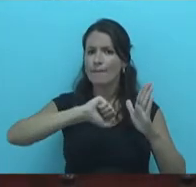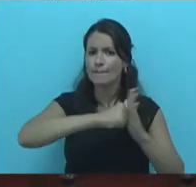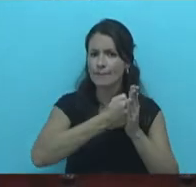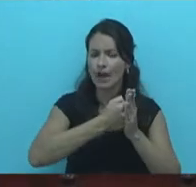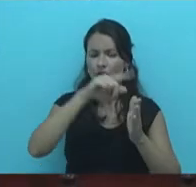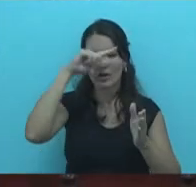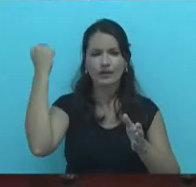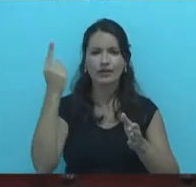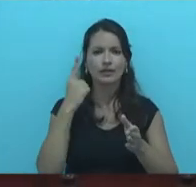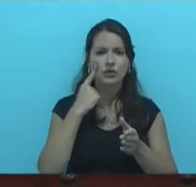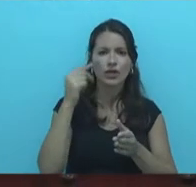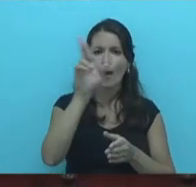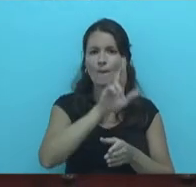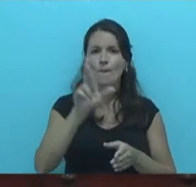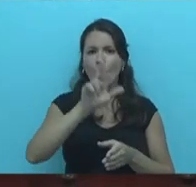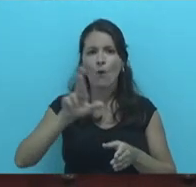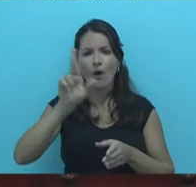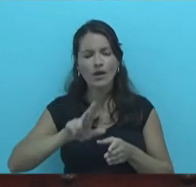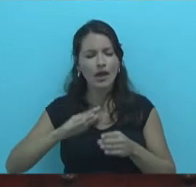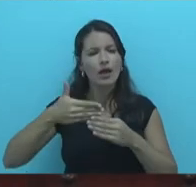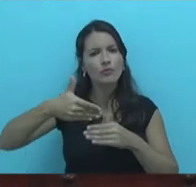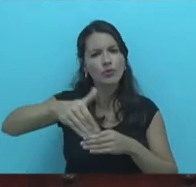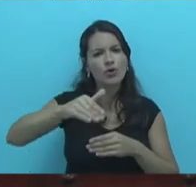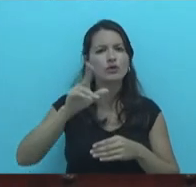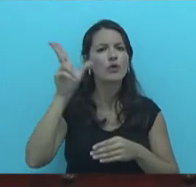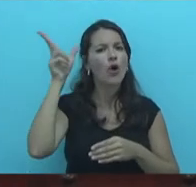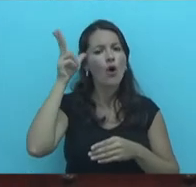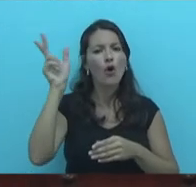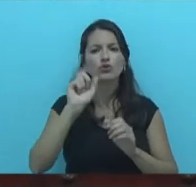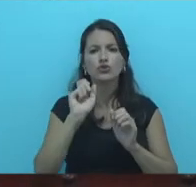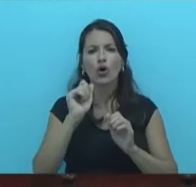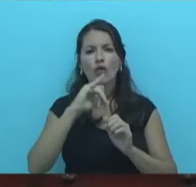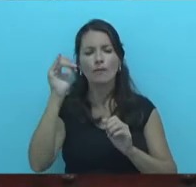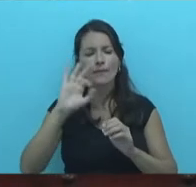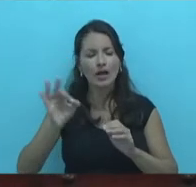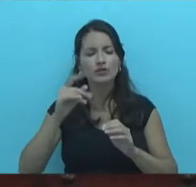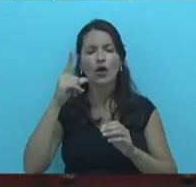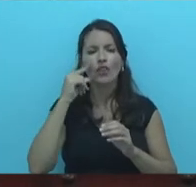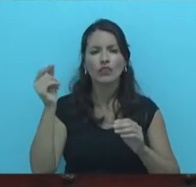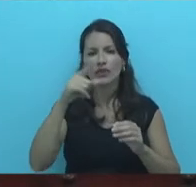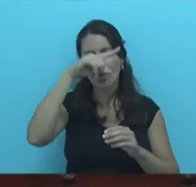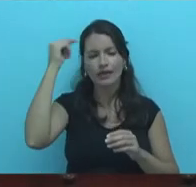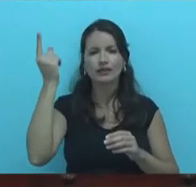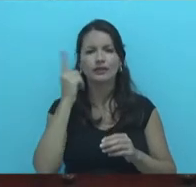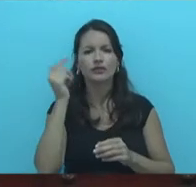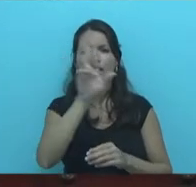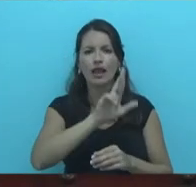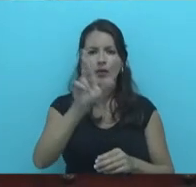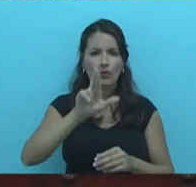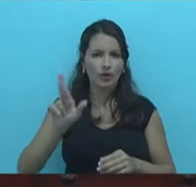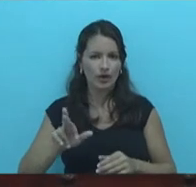argentinas a realizarse el 8 de marzo de 2019 en el marco del Día Internacional de las Mujeres. A votación el tratamiento sobre